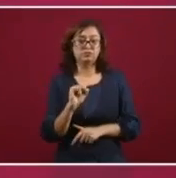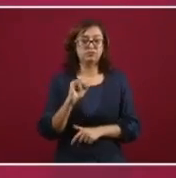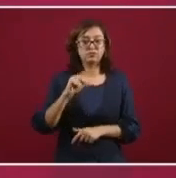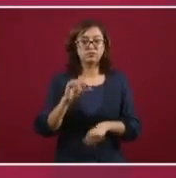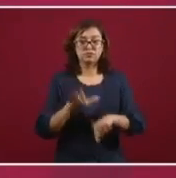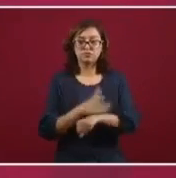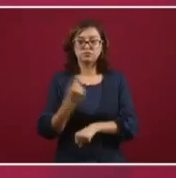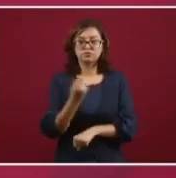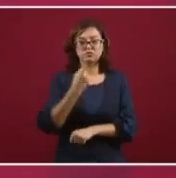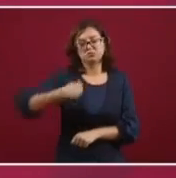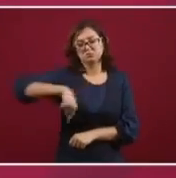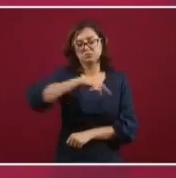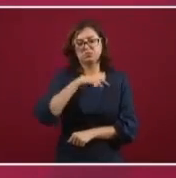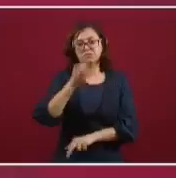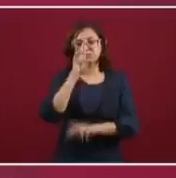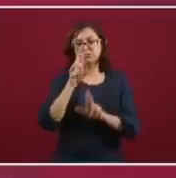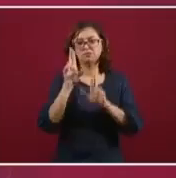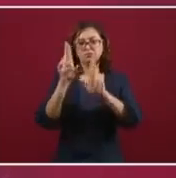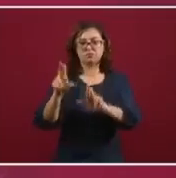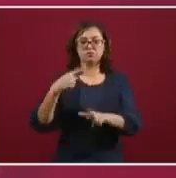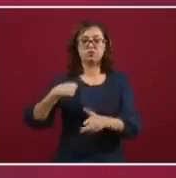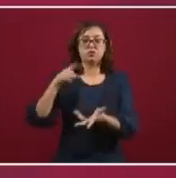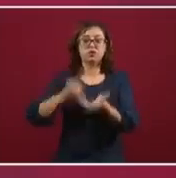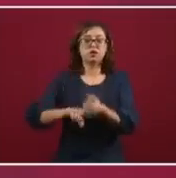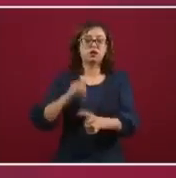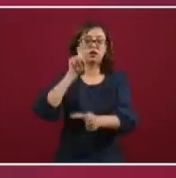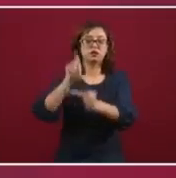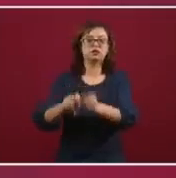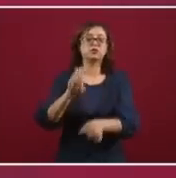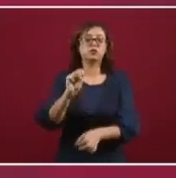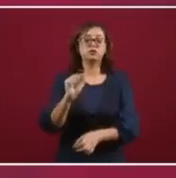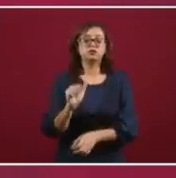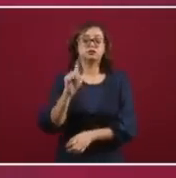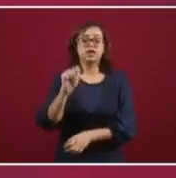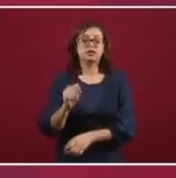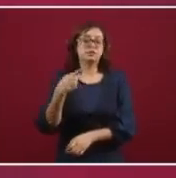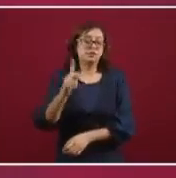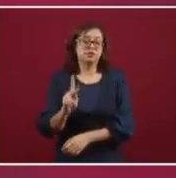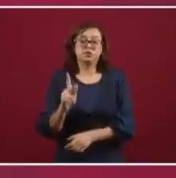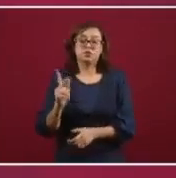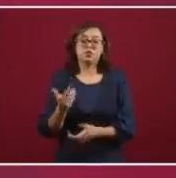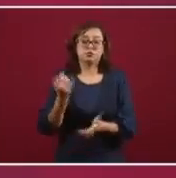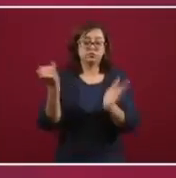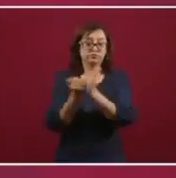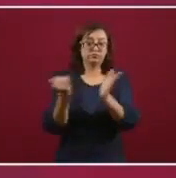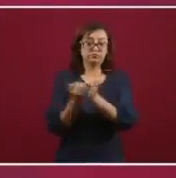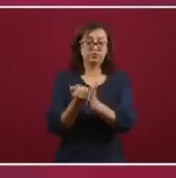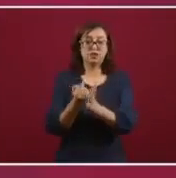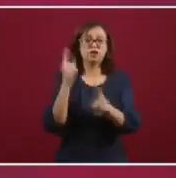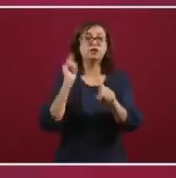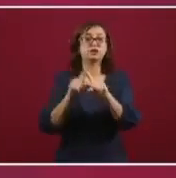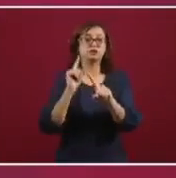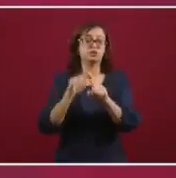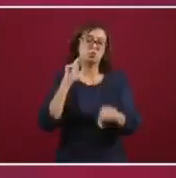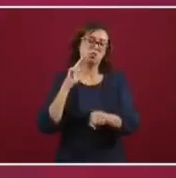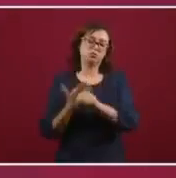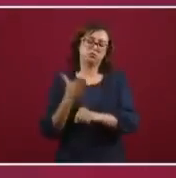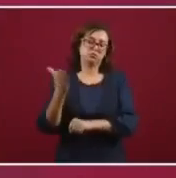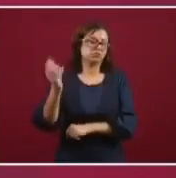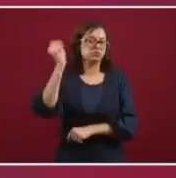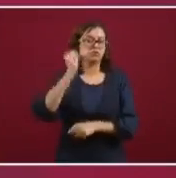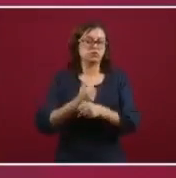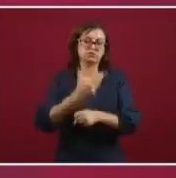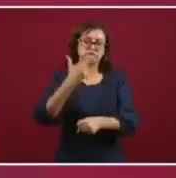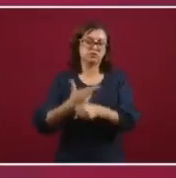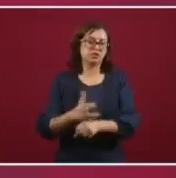de las políticas hacendarias. Somos un órgano de Hacienda que actuamos muy coordinadamente, pero la política fiscal pues se define en la Secretaría. Lo